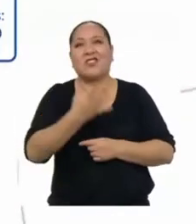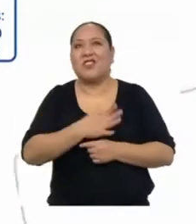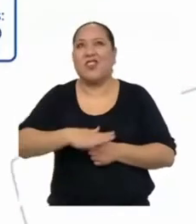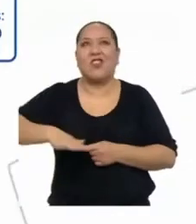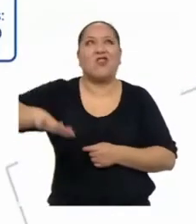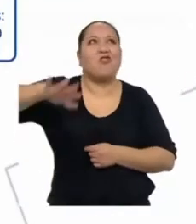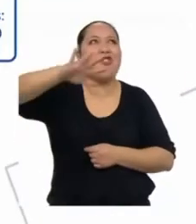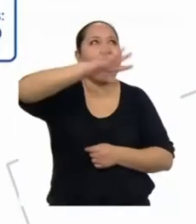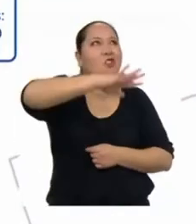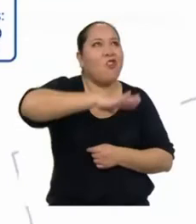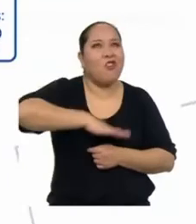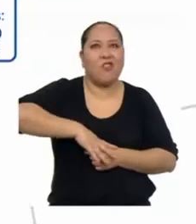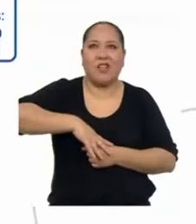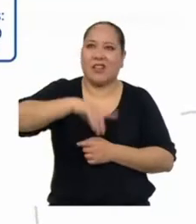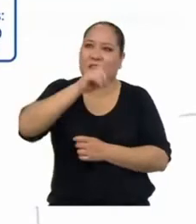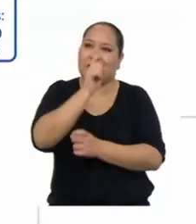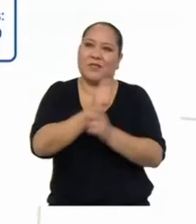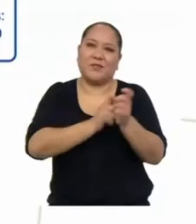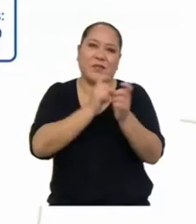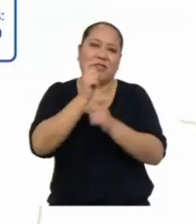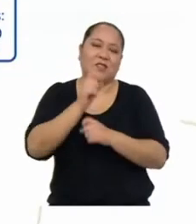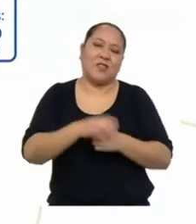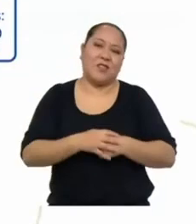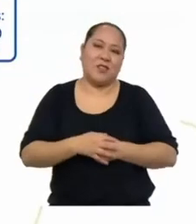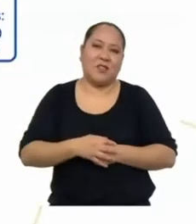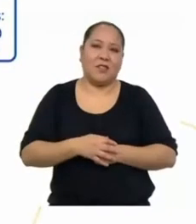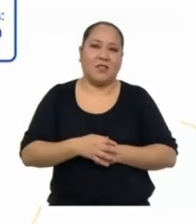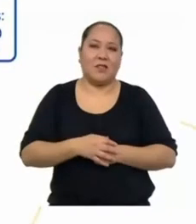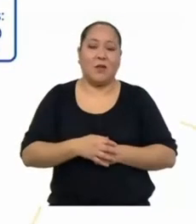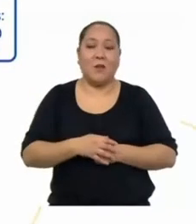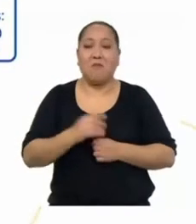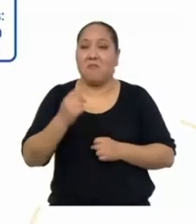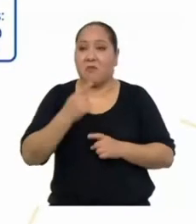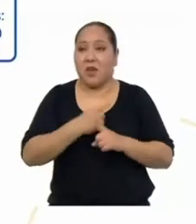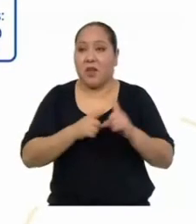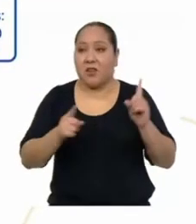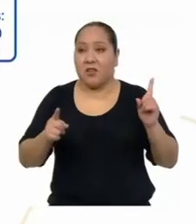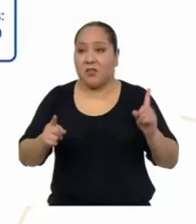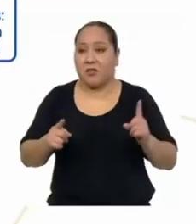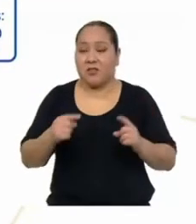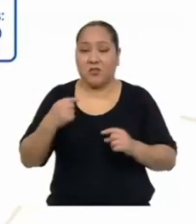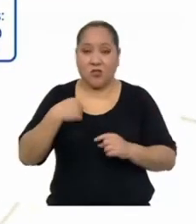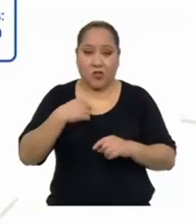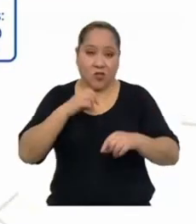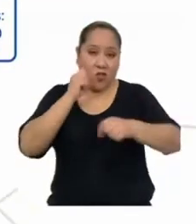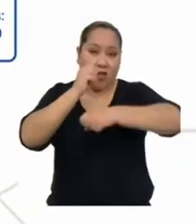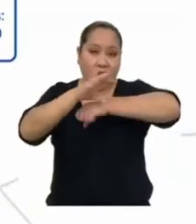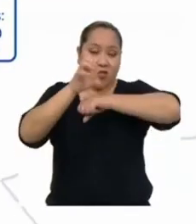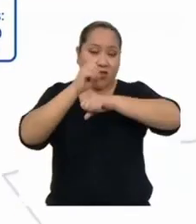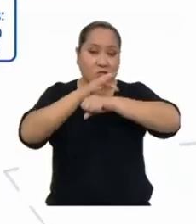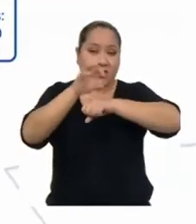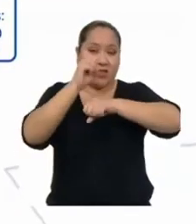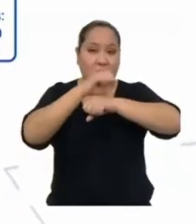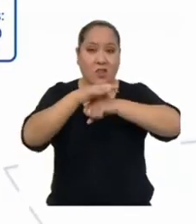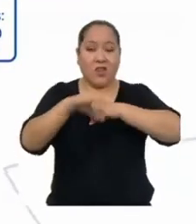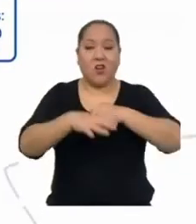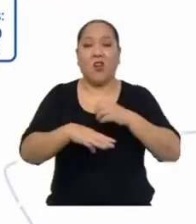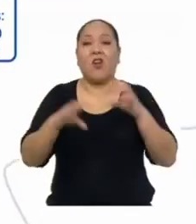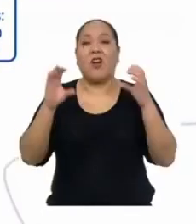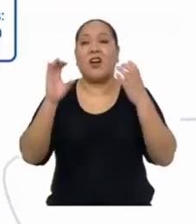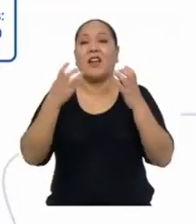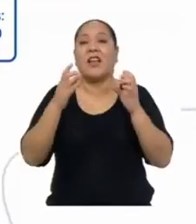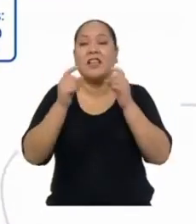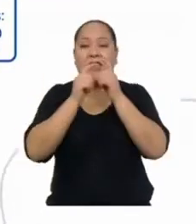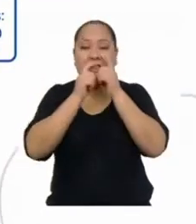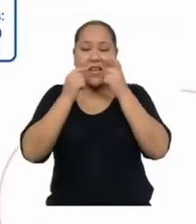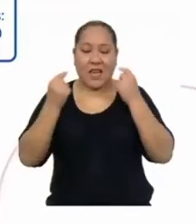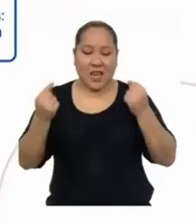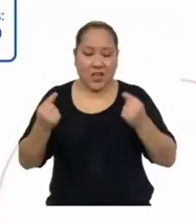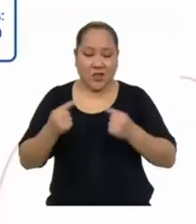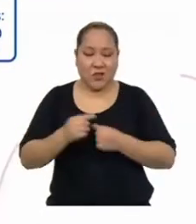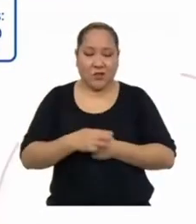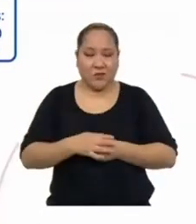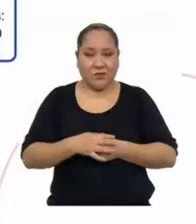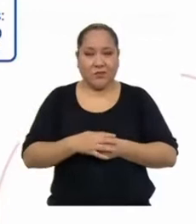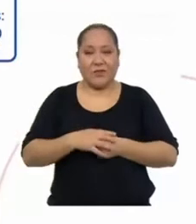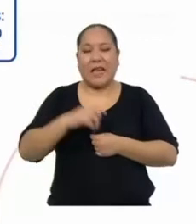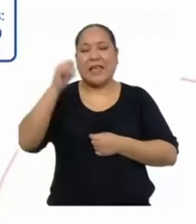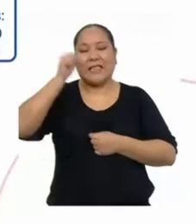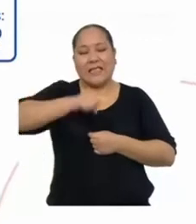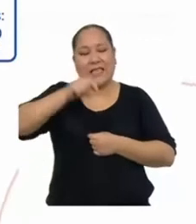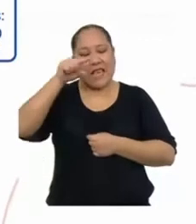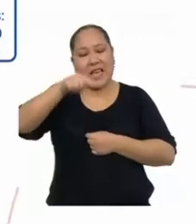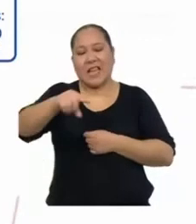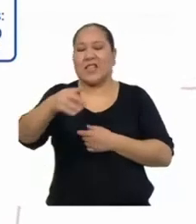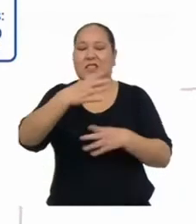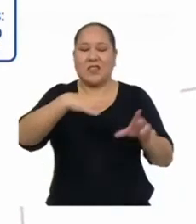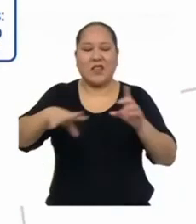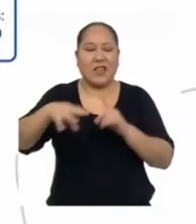y todos los peruanos, pero igual te recomendaría llevar clases de quechua. Eso haré,